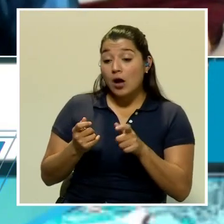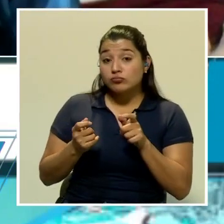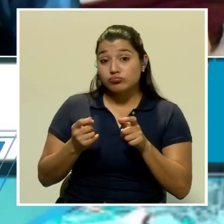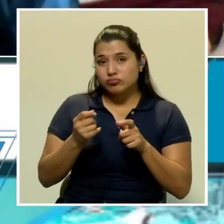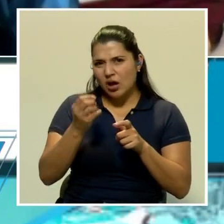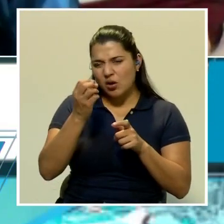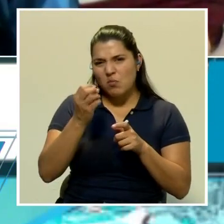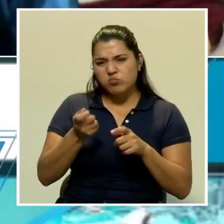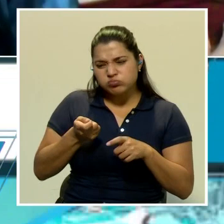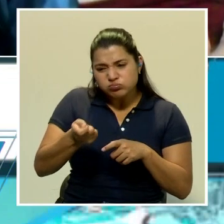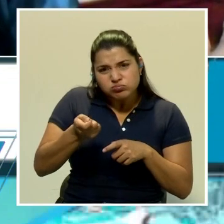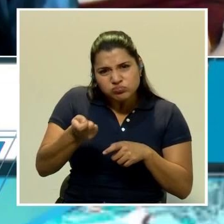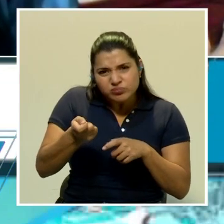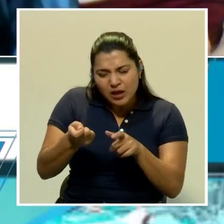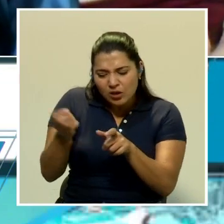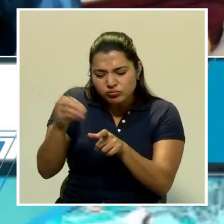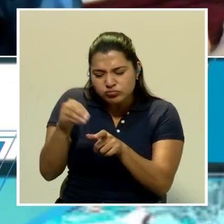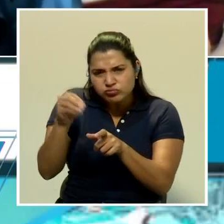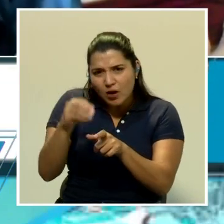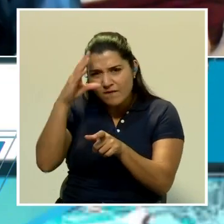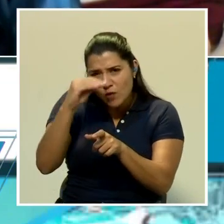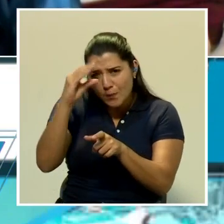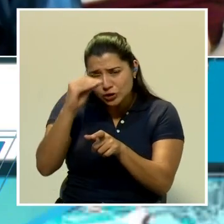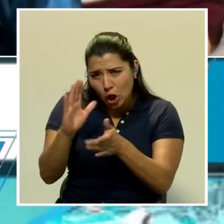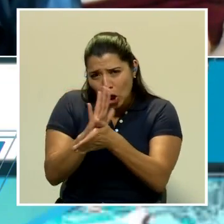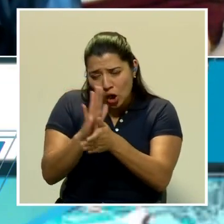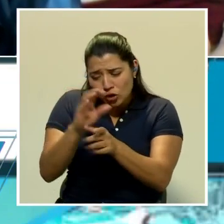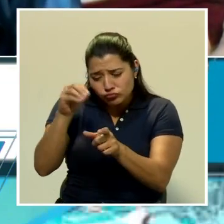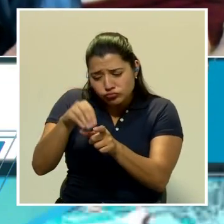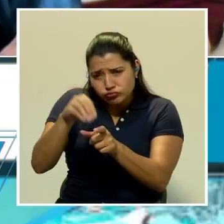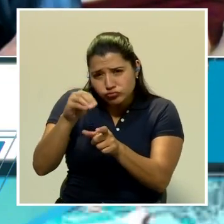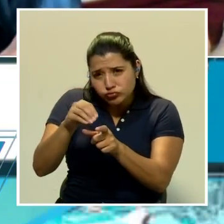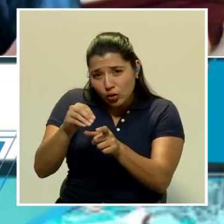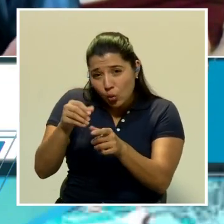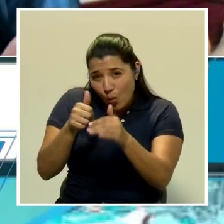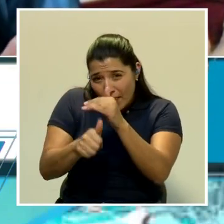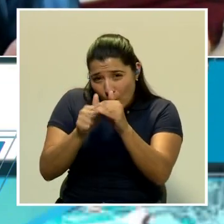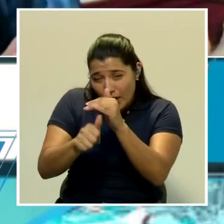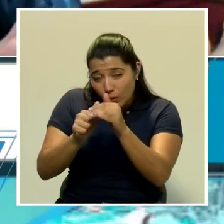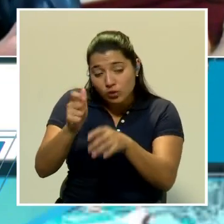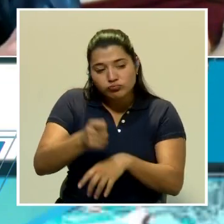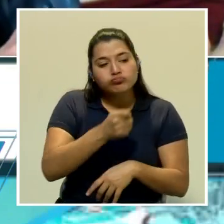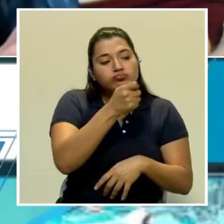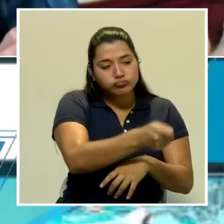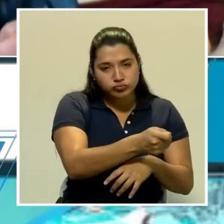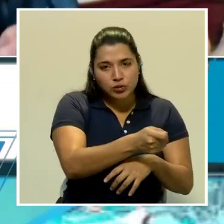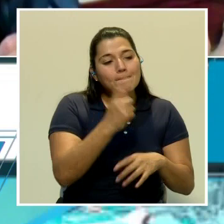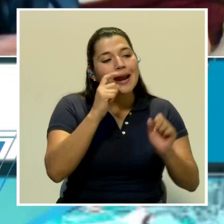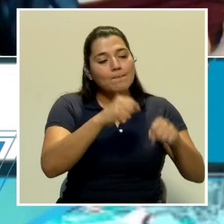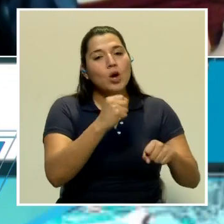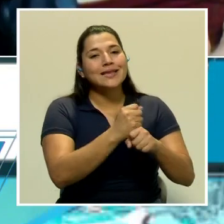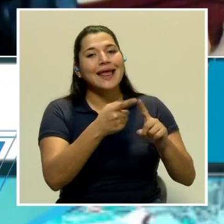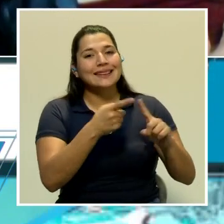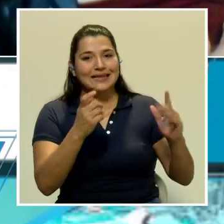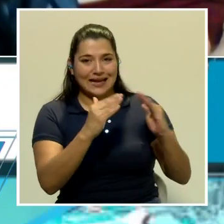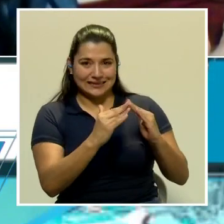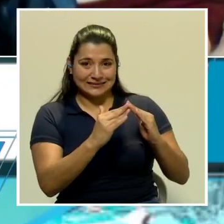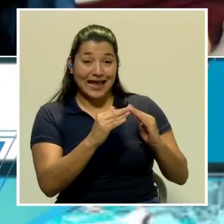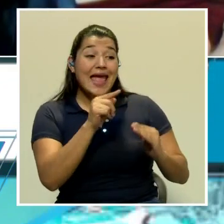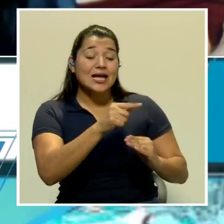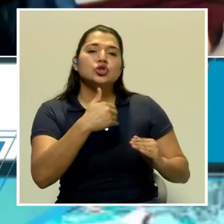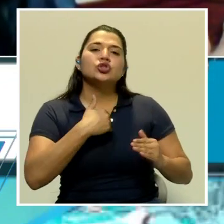esta segunda entrega de alimentos. Y los que no tienen dispositivo y tampoco Internet, estamos ya por empezar una campaña,